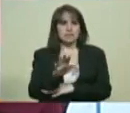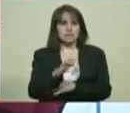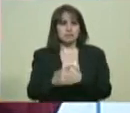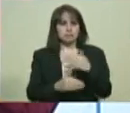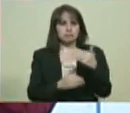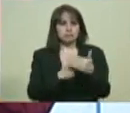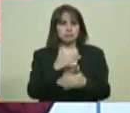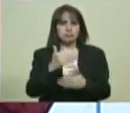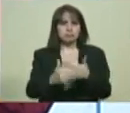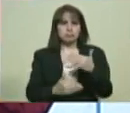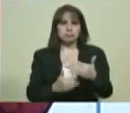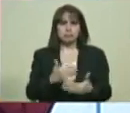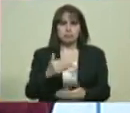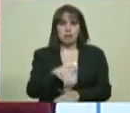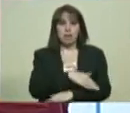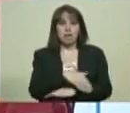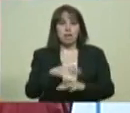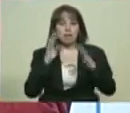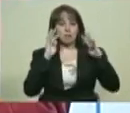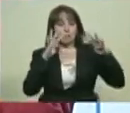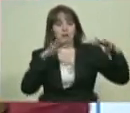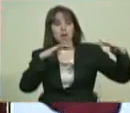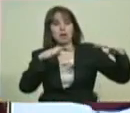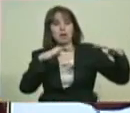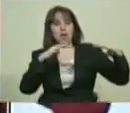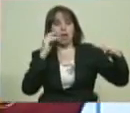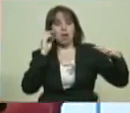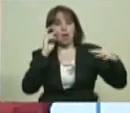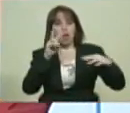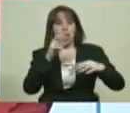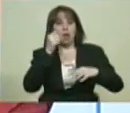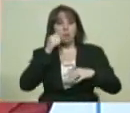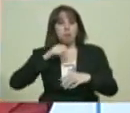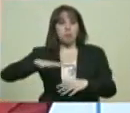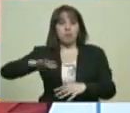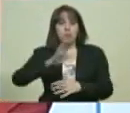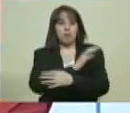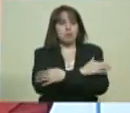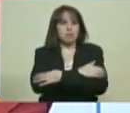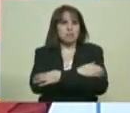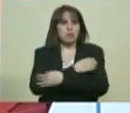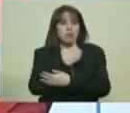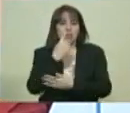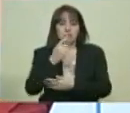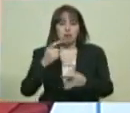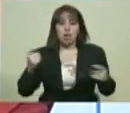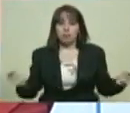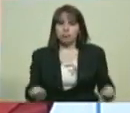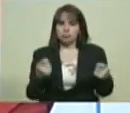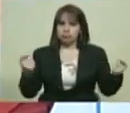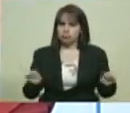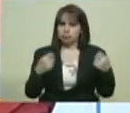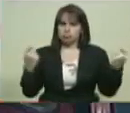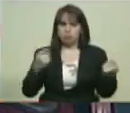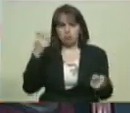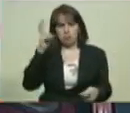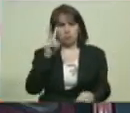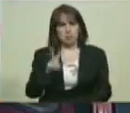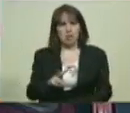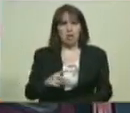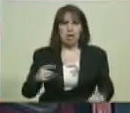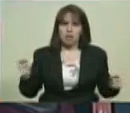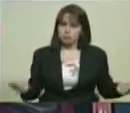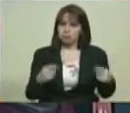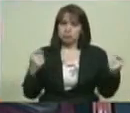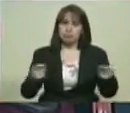calle a mirar al pueblo con nuestros ojos, a abrazar al pueblo y a decirle a la carga, vamos Venezuela, vamos a la